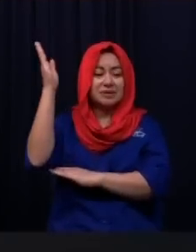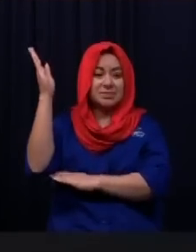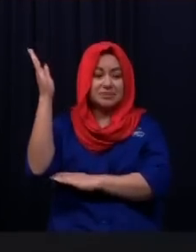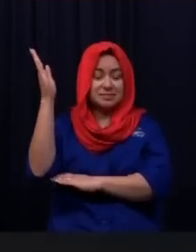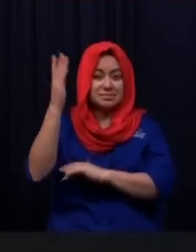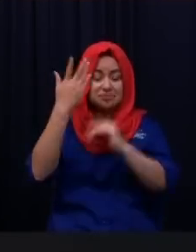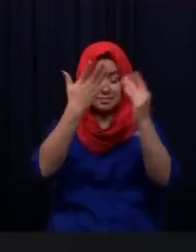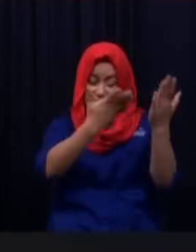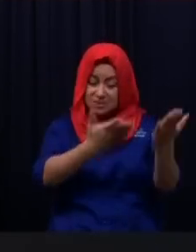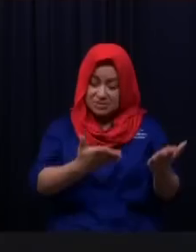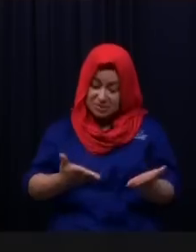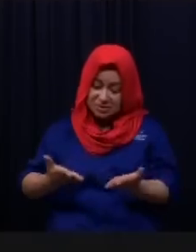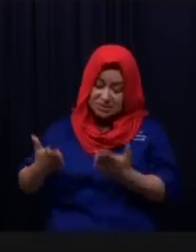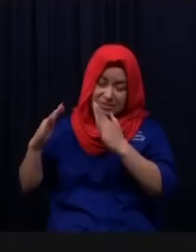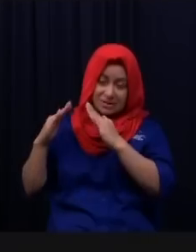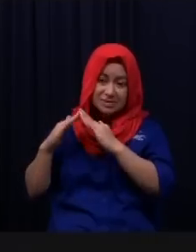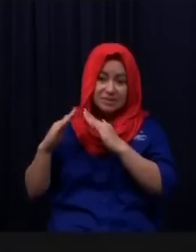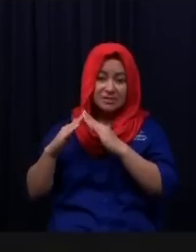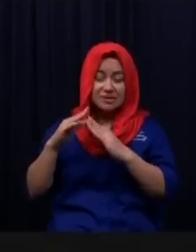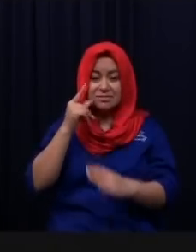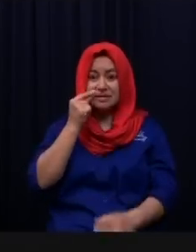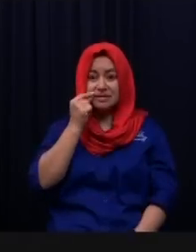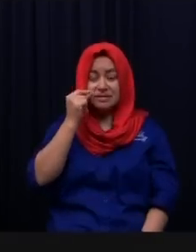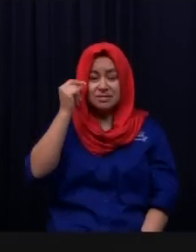a la casa del Señor.